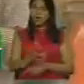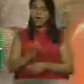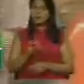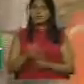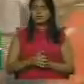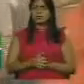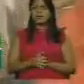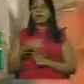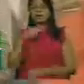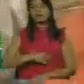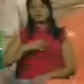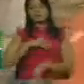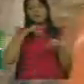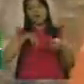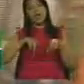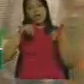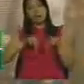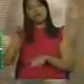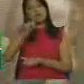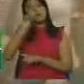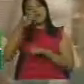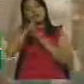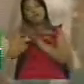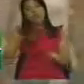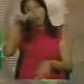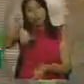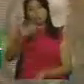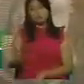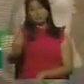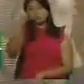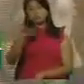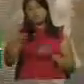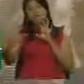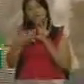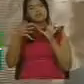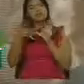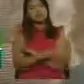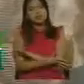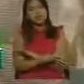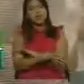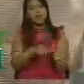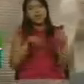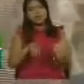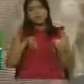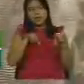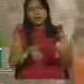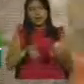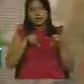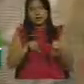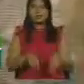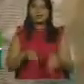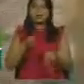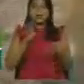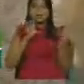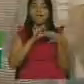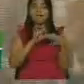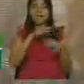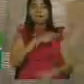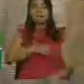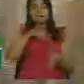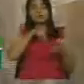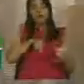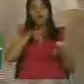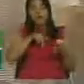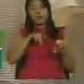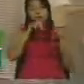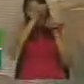misión AgroVenezuela. Vamos a tener también un despliegue hoy sumamente importante vinculado a todo lo que es el sector del agro. La vinculación de la misión AgroVenezuela y